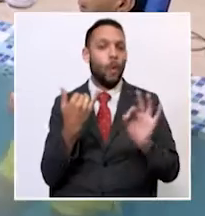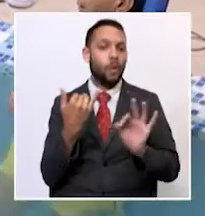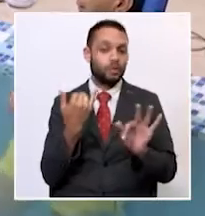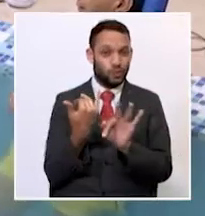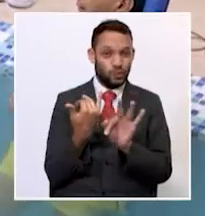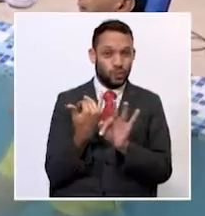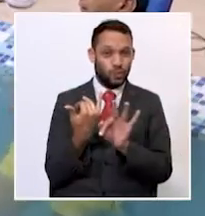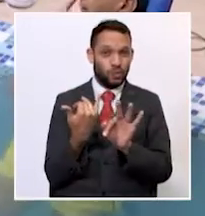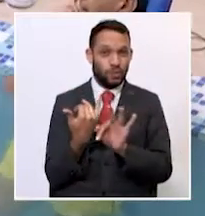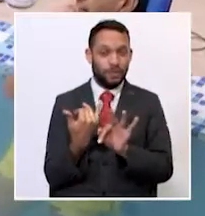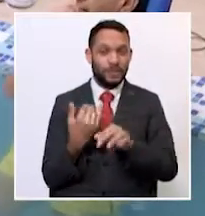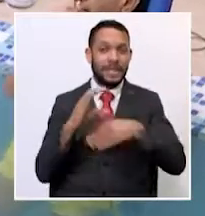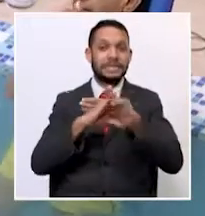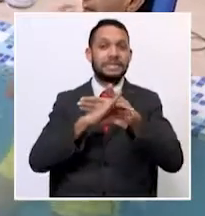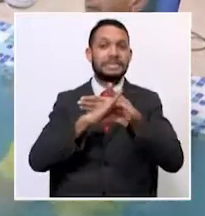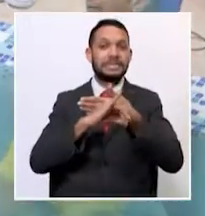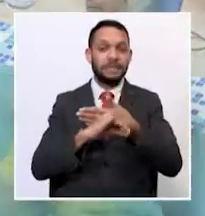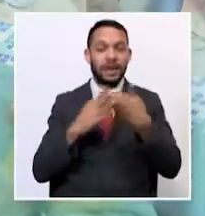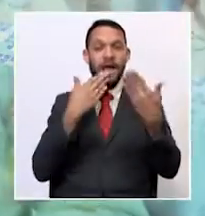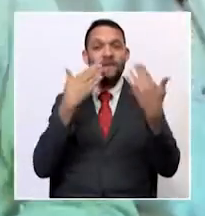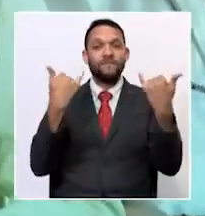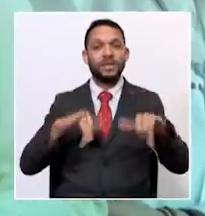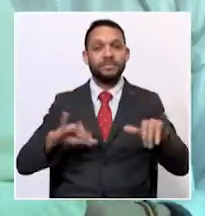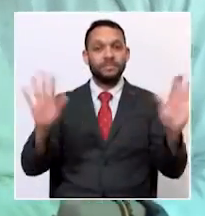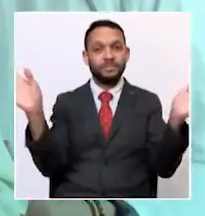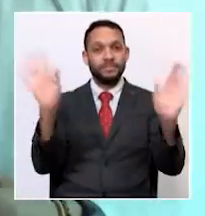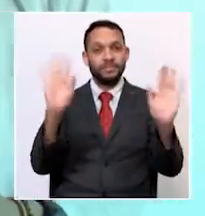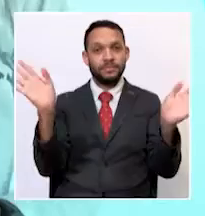buscando Dr. Rojas. Felicidades.